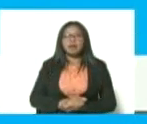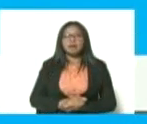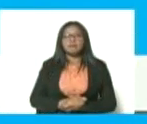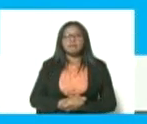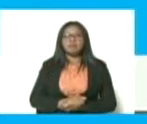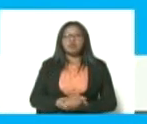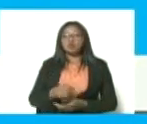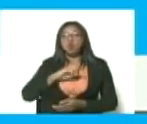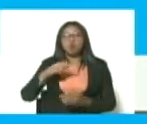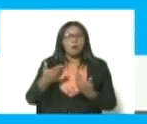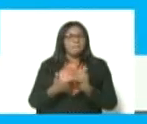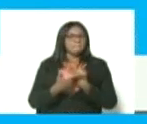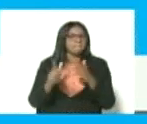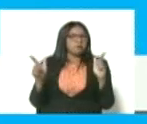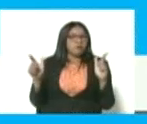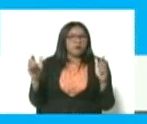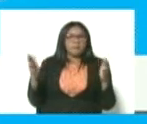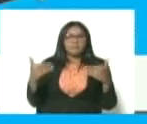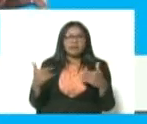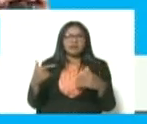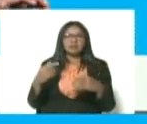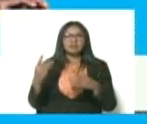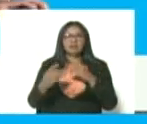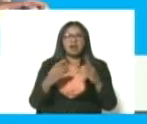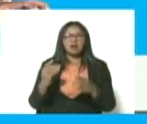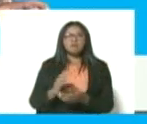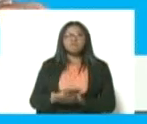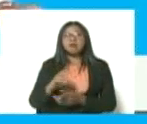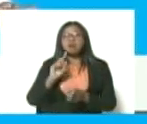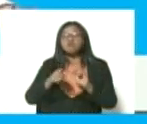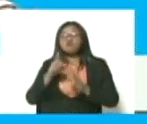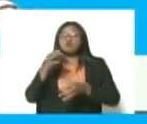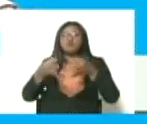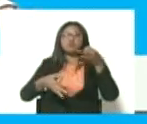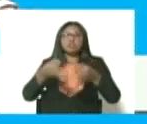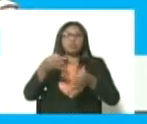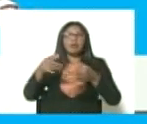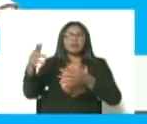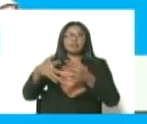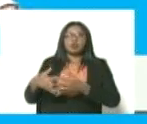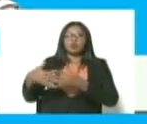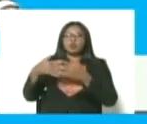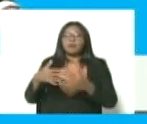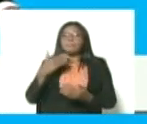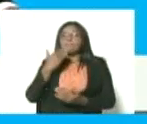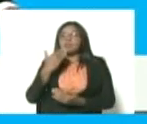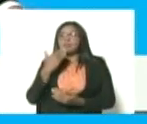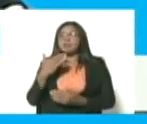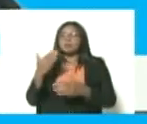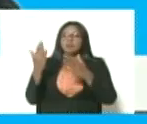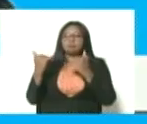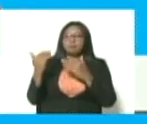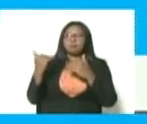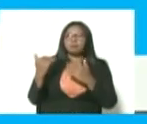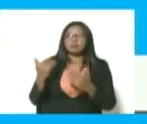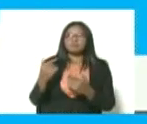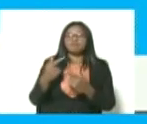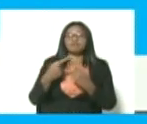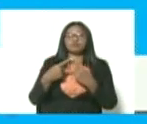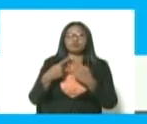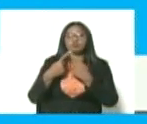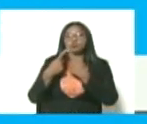diálogo. Y los casos judiciales de algunas personas que Estados Unidos reclama para ellos es otro